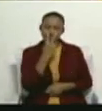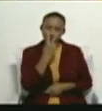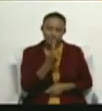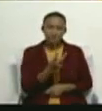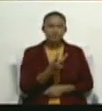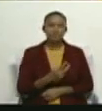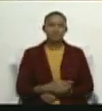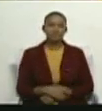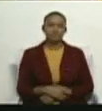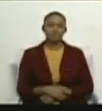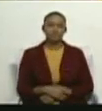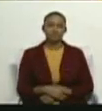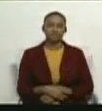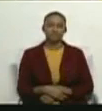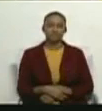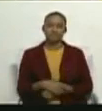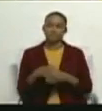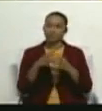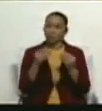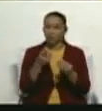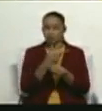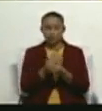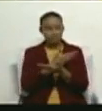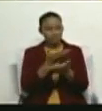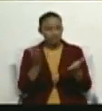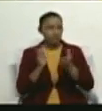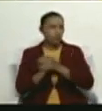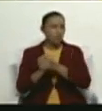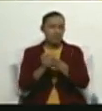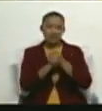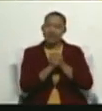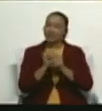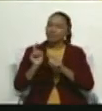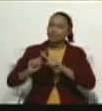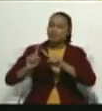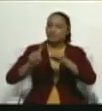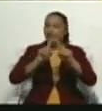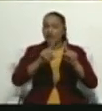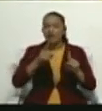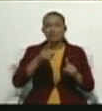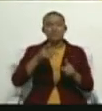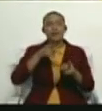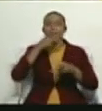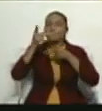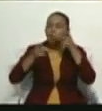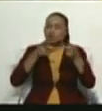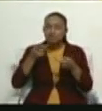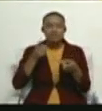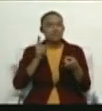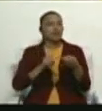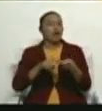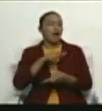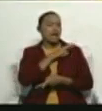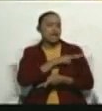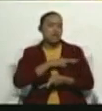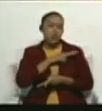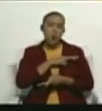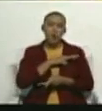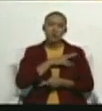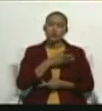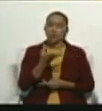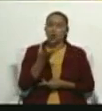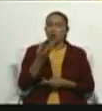compañeros de este estado, de distintas corrientes políticas, religiosas, habla